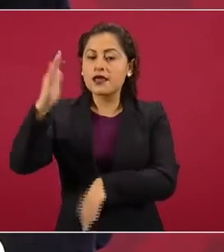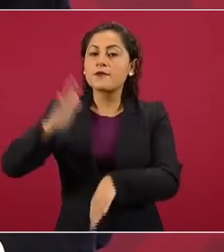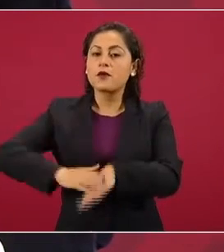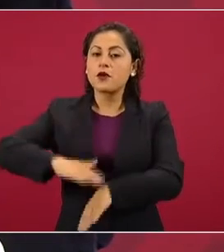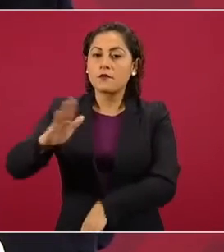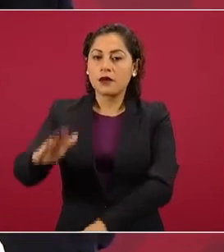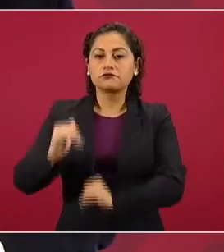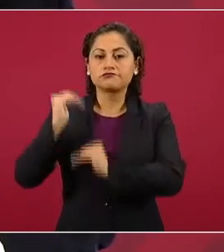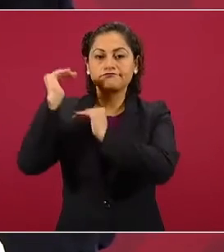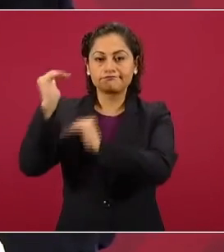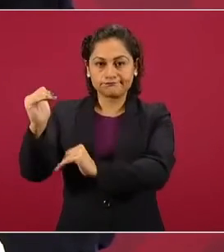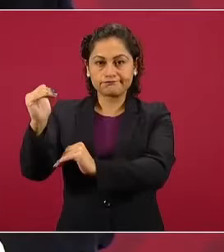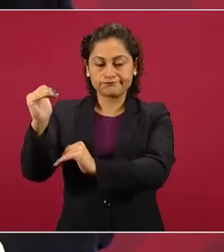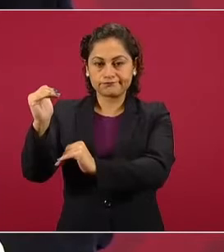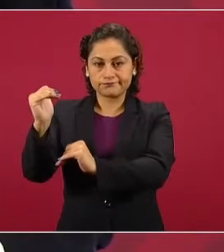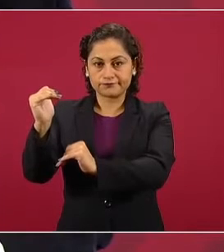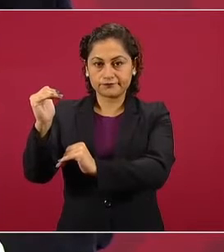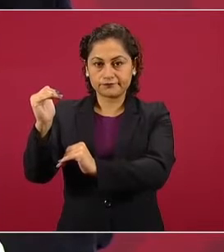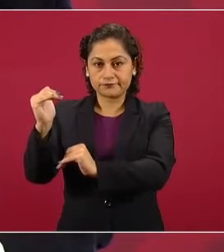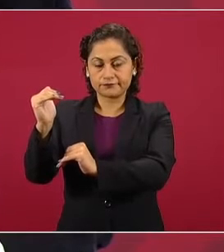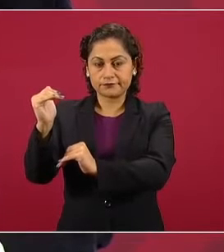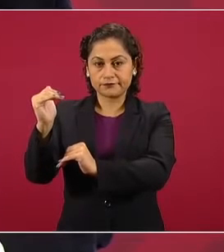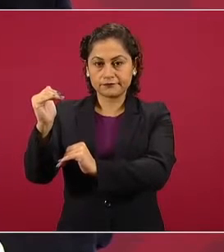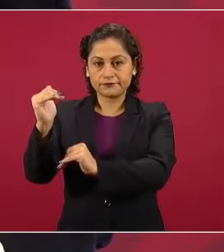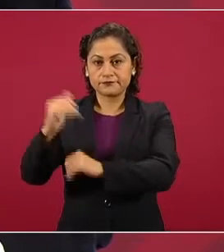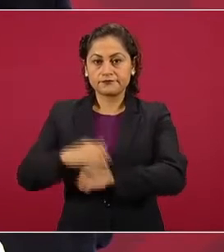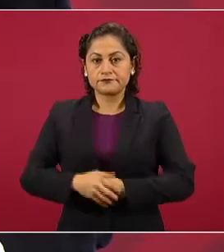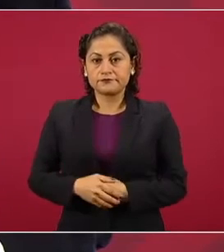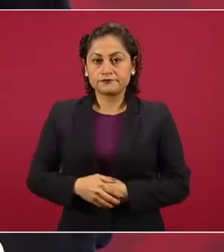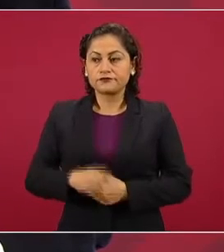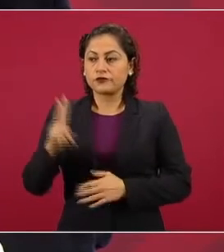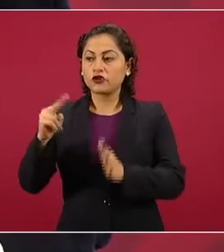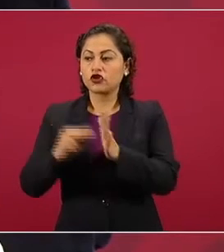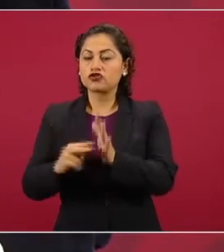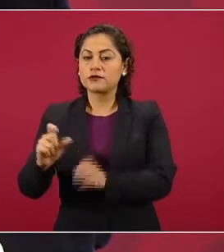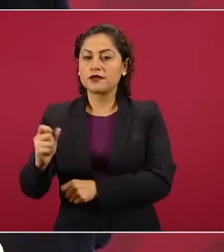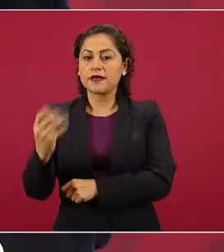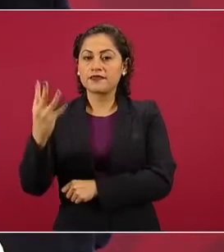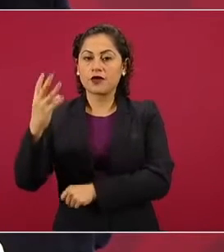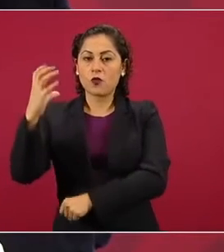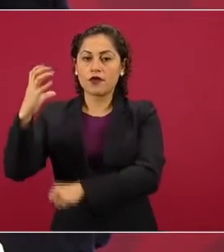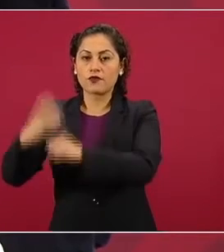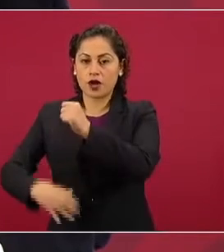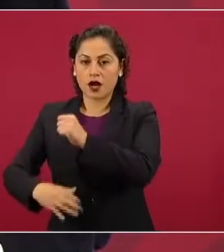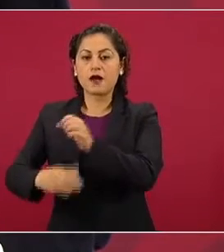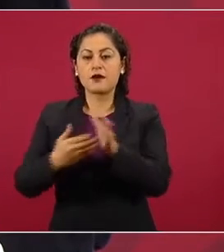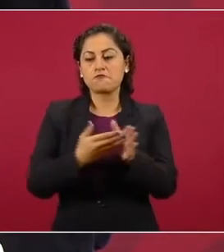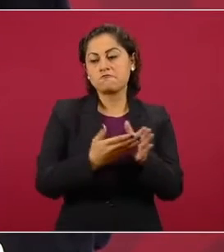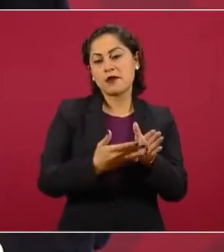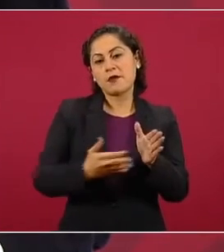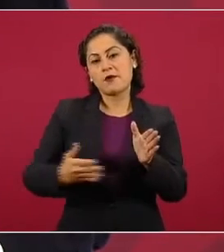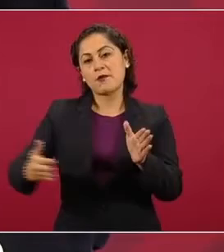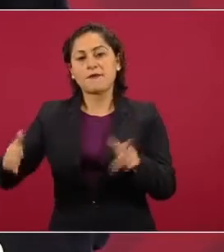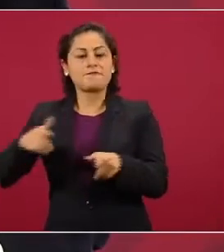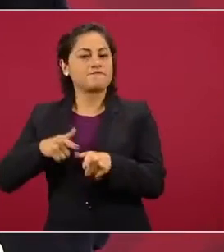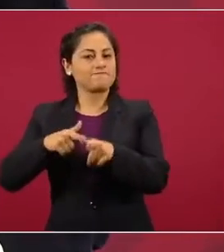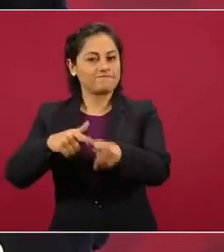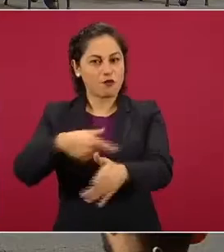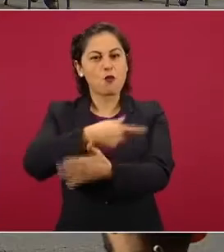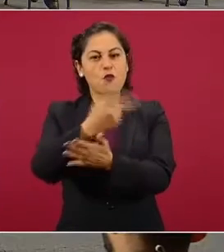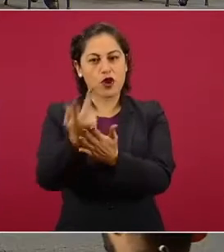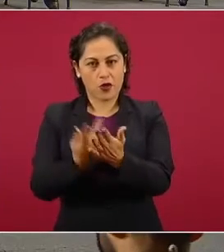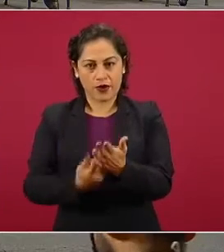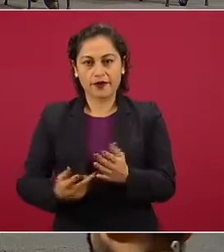hasta finales de 2024. Se amplía para